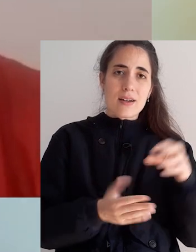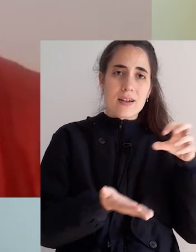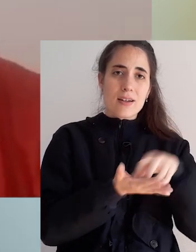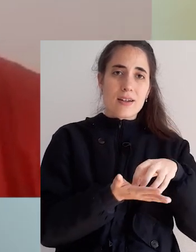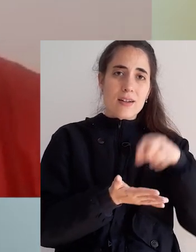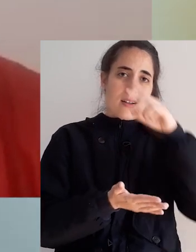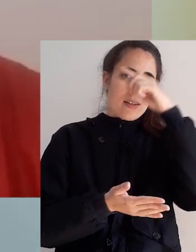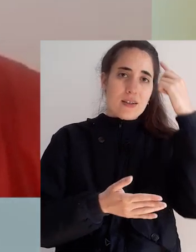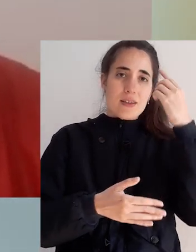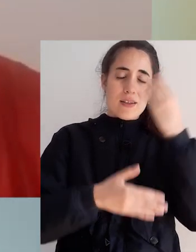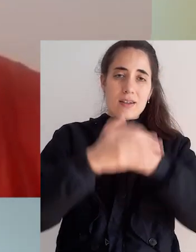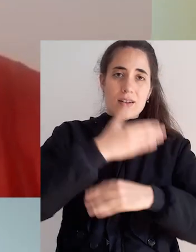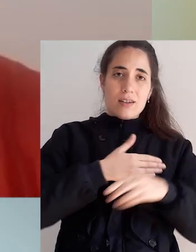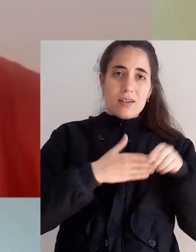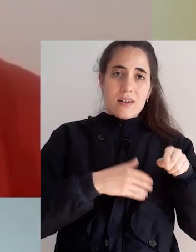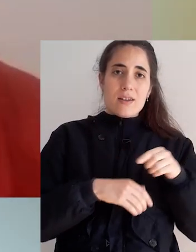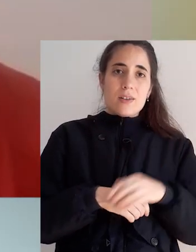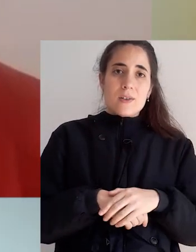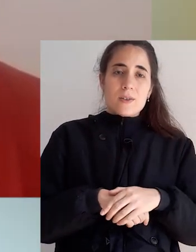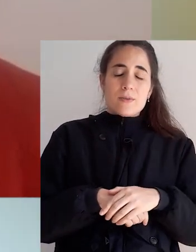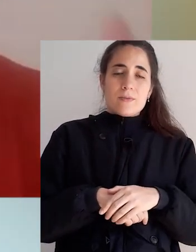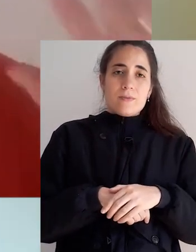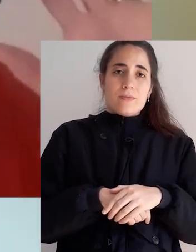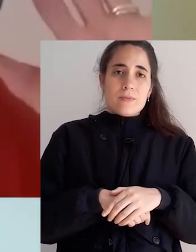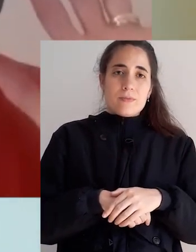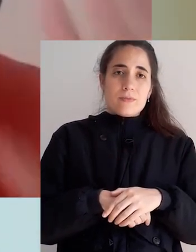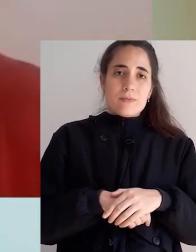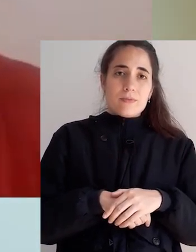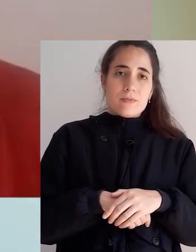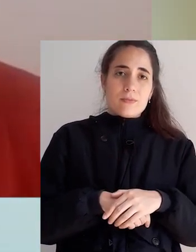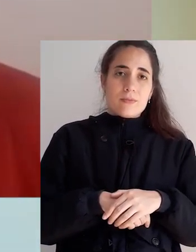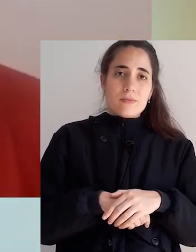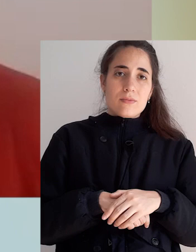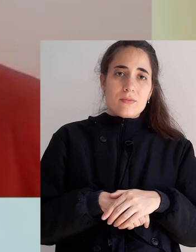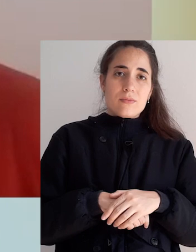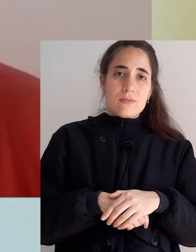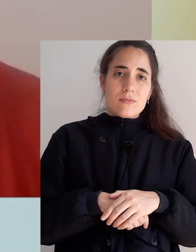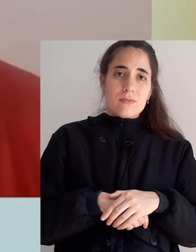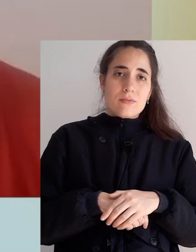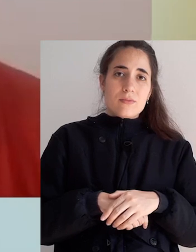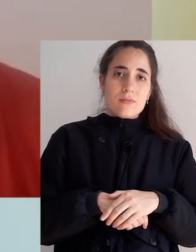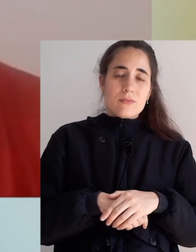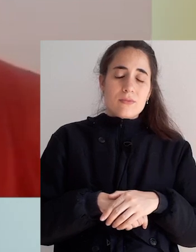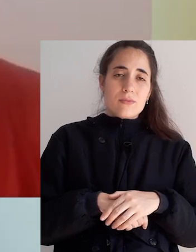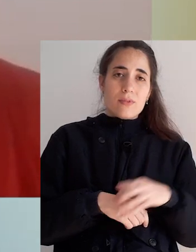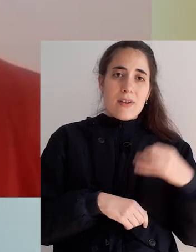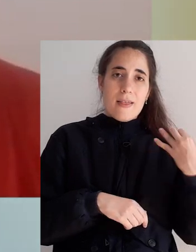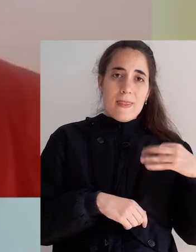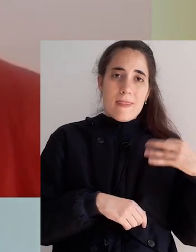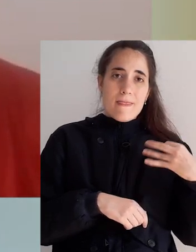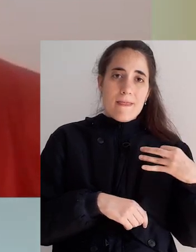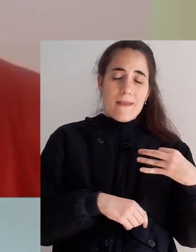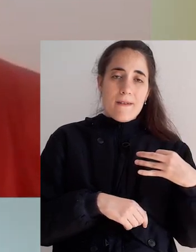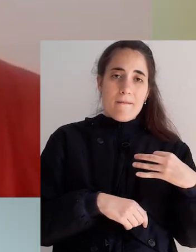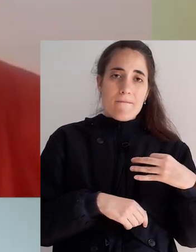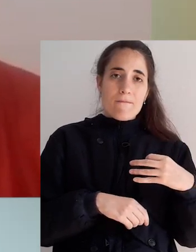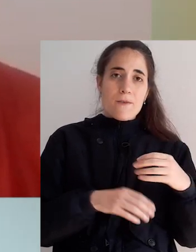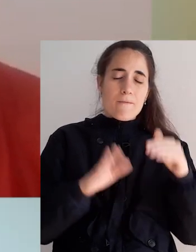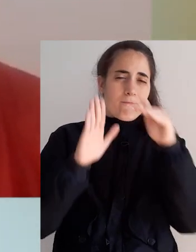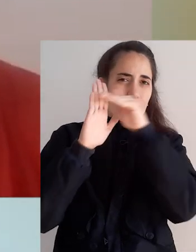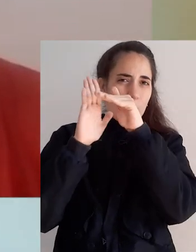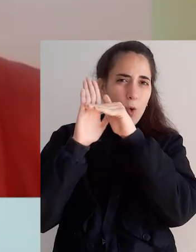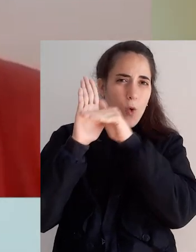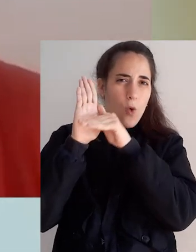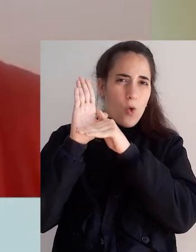si tiene ingresos o no. Esto crea, bajo determinadas condiciones, por